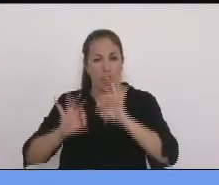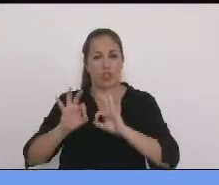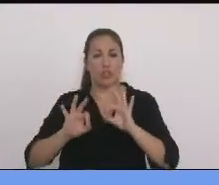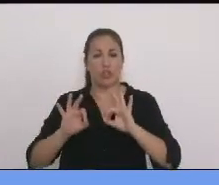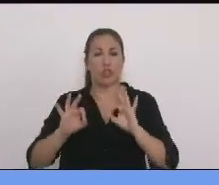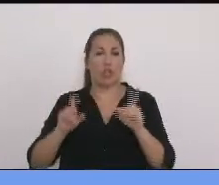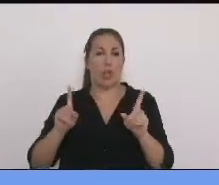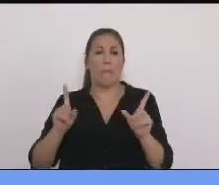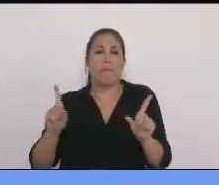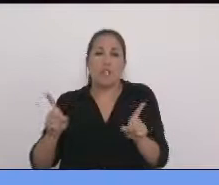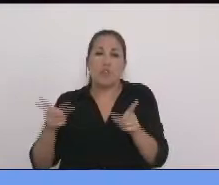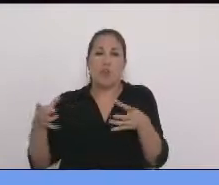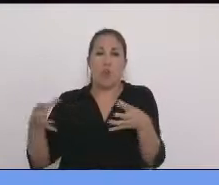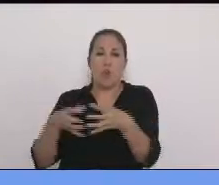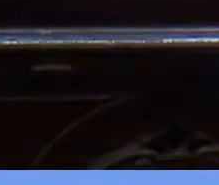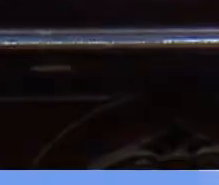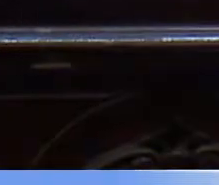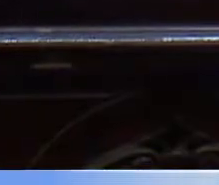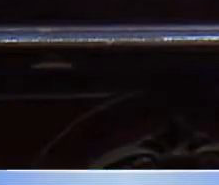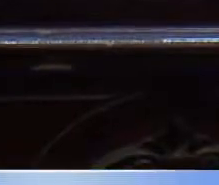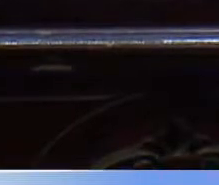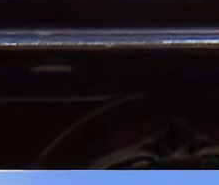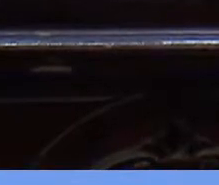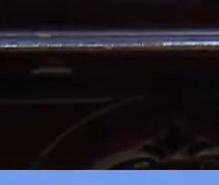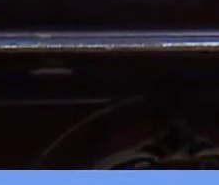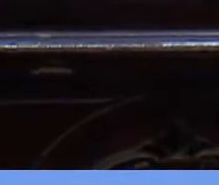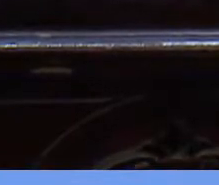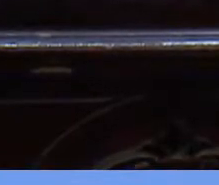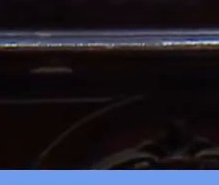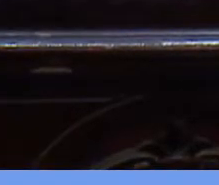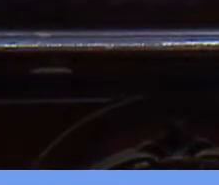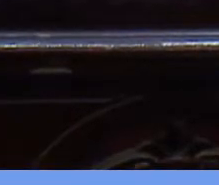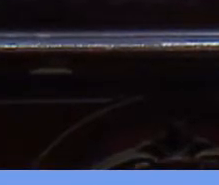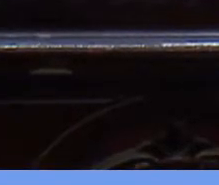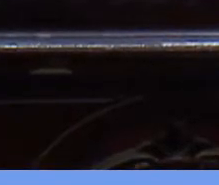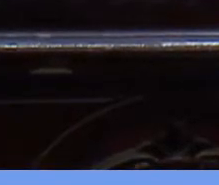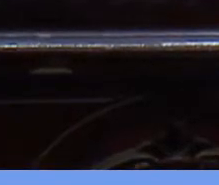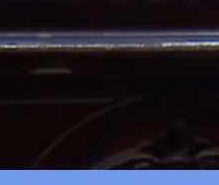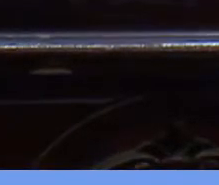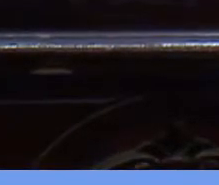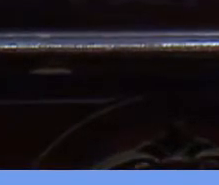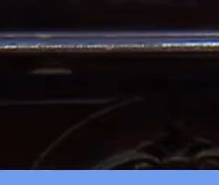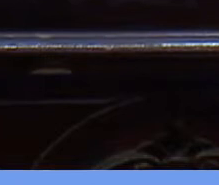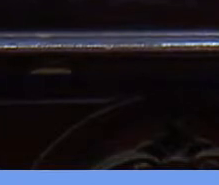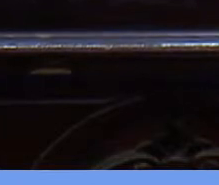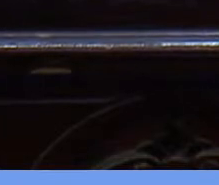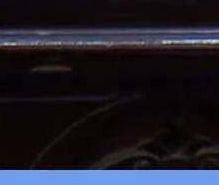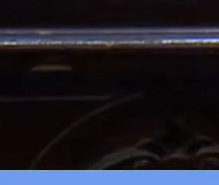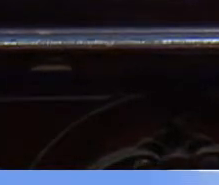juntos por el cambio del radicalismo de otros partidos políticos que forman parte de este senado